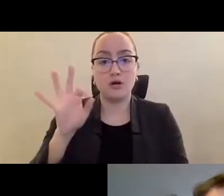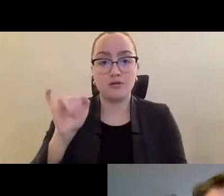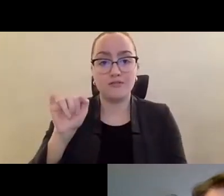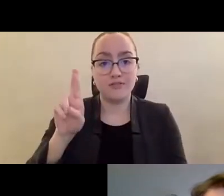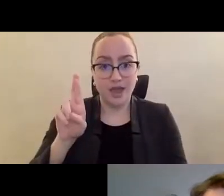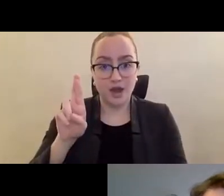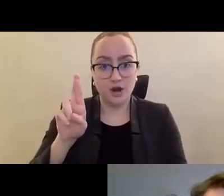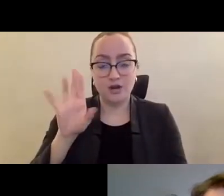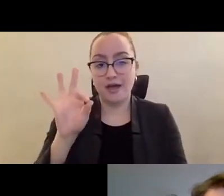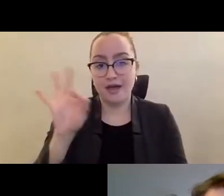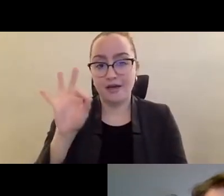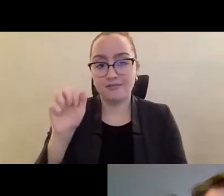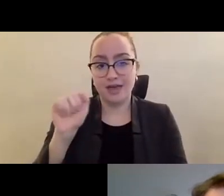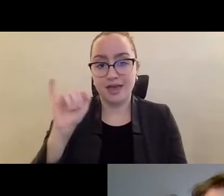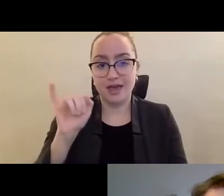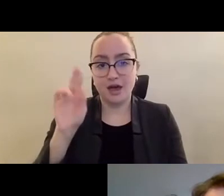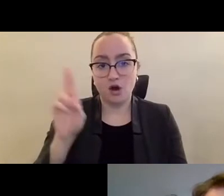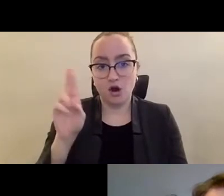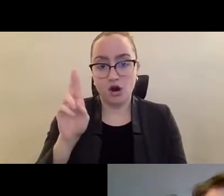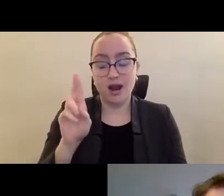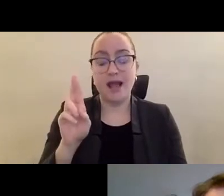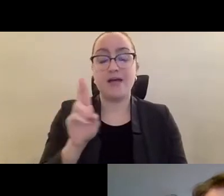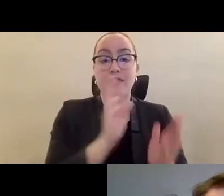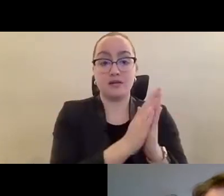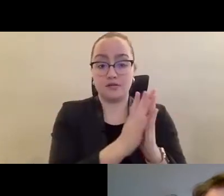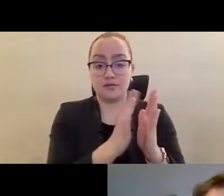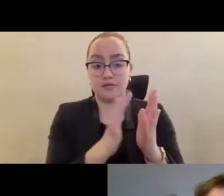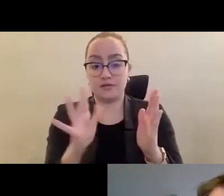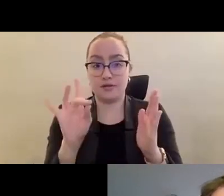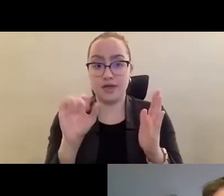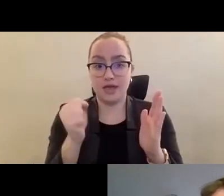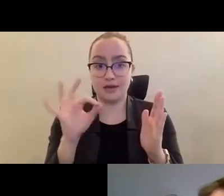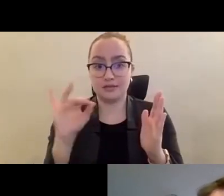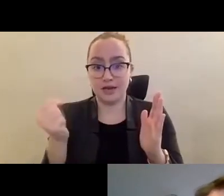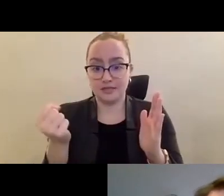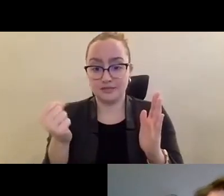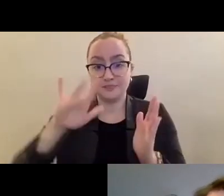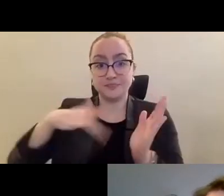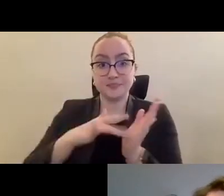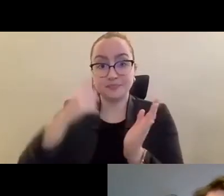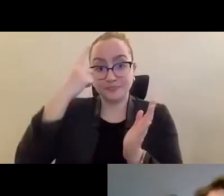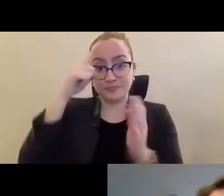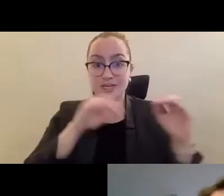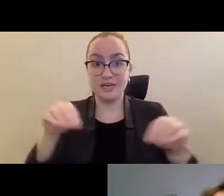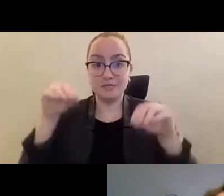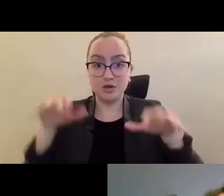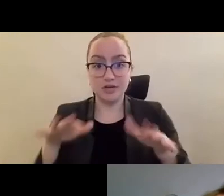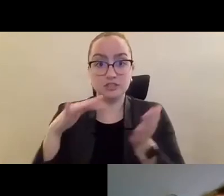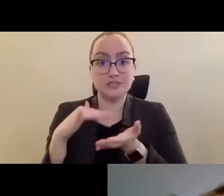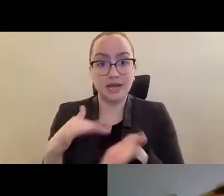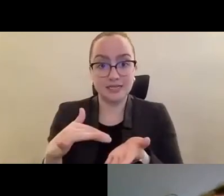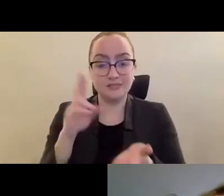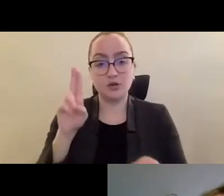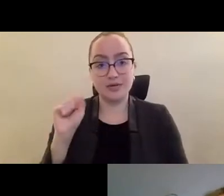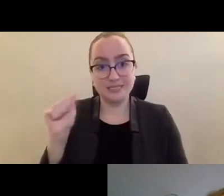1979, que se llama FAIR. Y después, en los años 80 y 90, empezó con